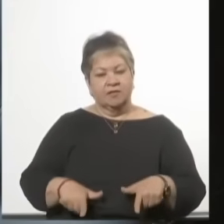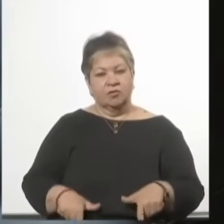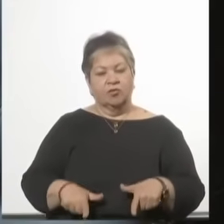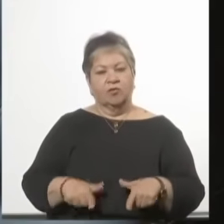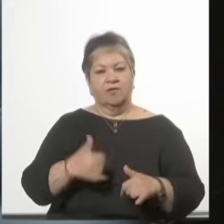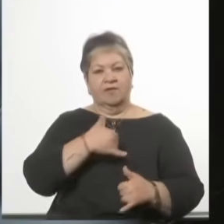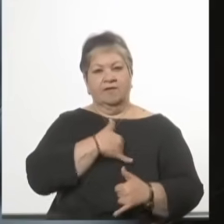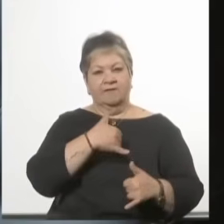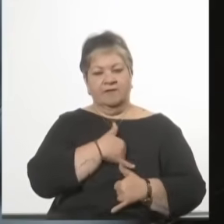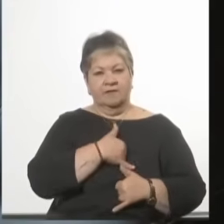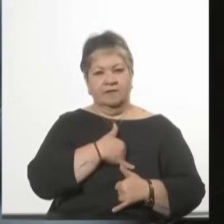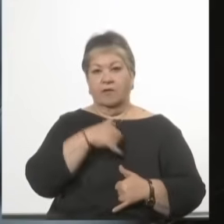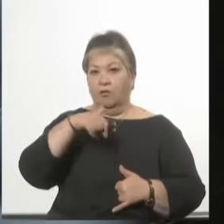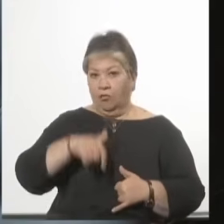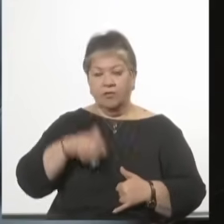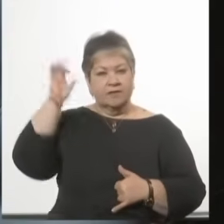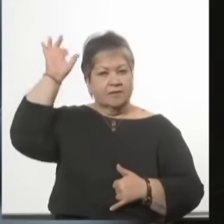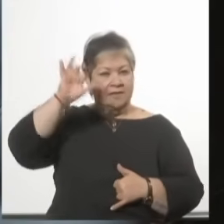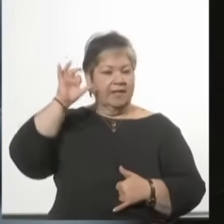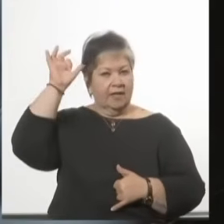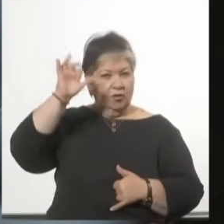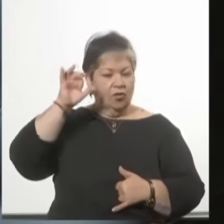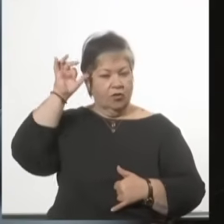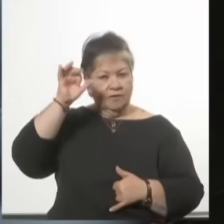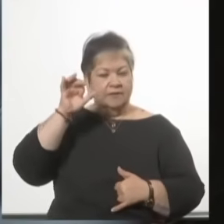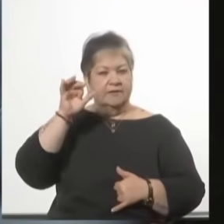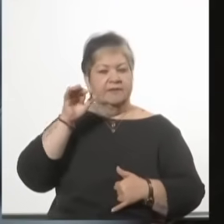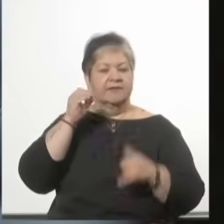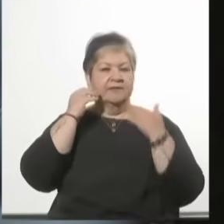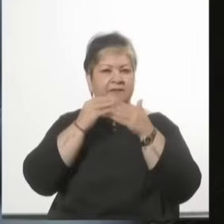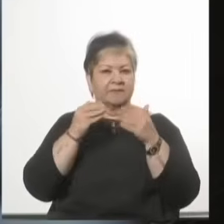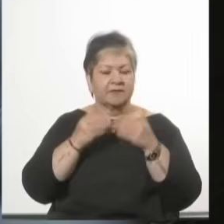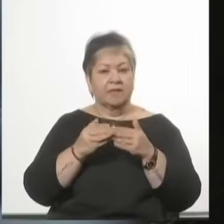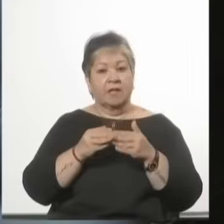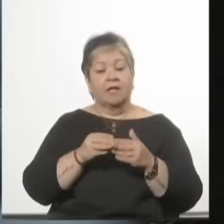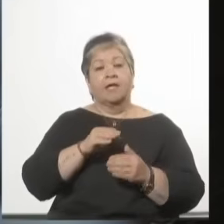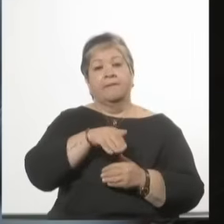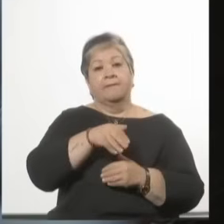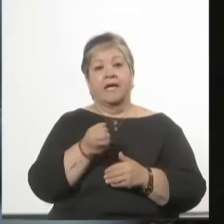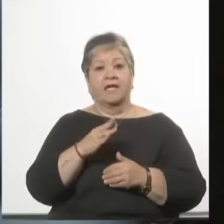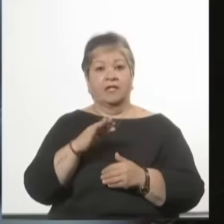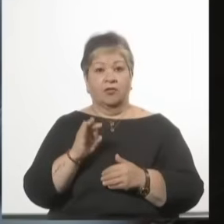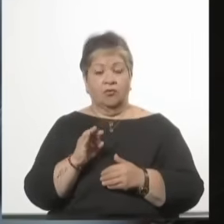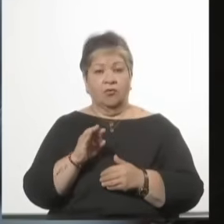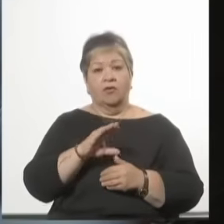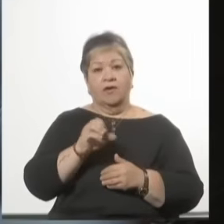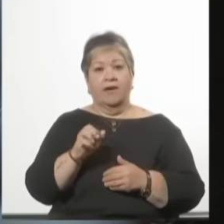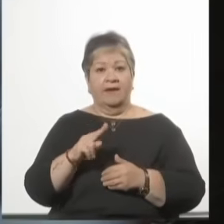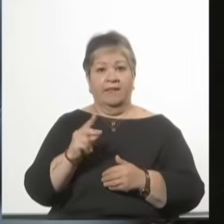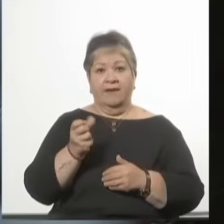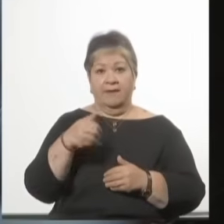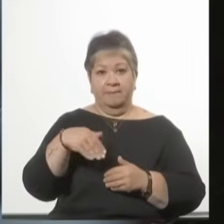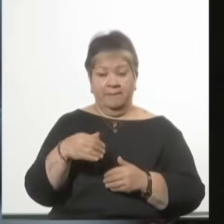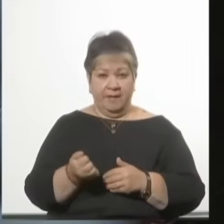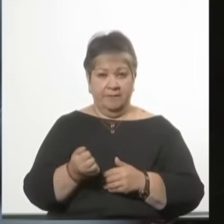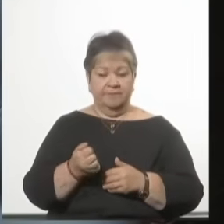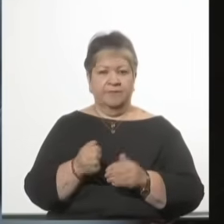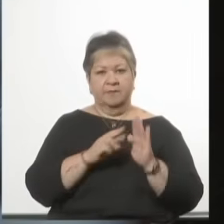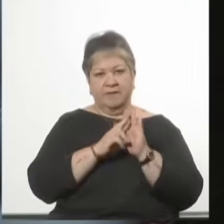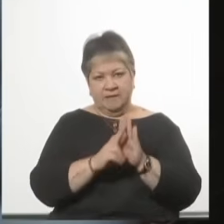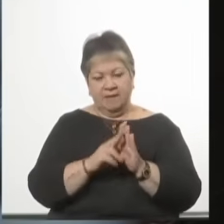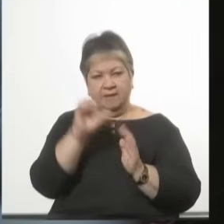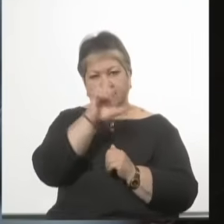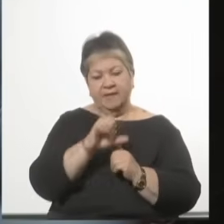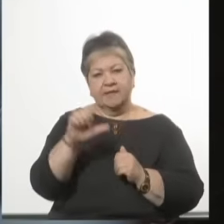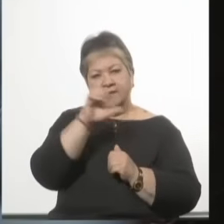Nacional, hoy senador interpelante, y por Mario Cardama Barrientos en representación de Cardama. El monto total de